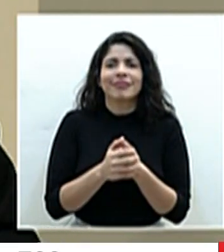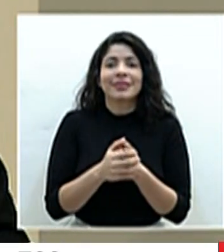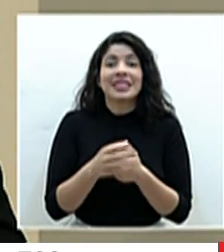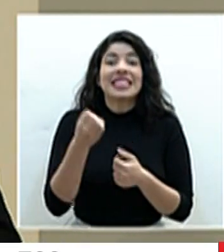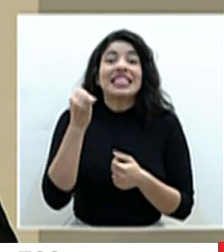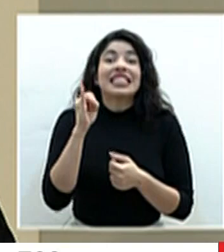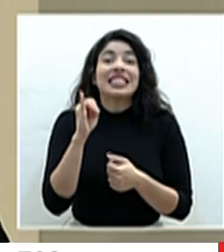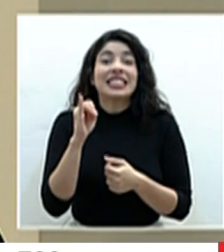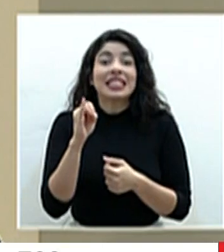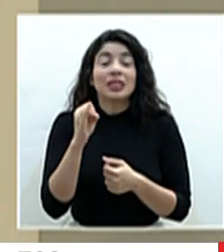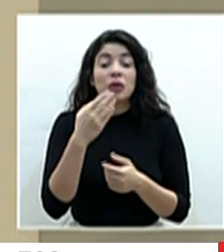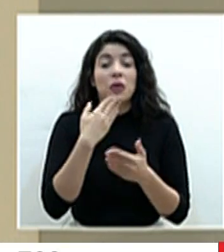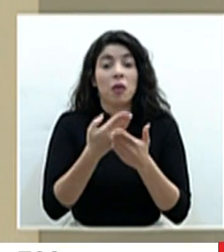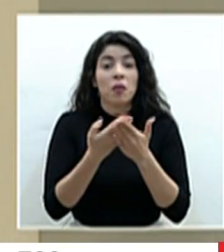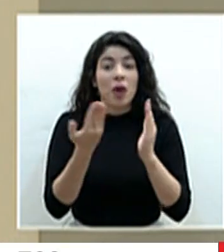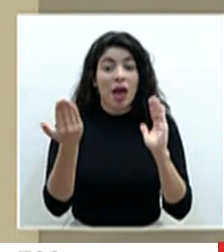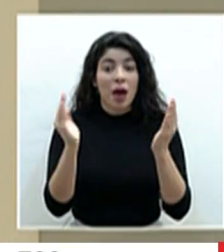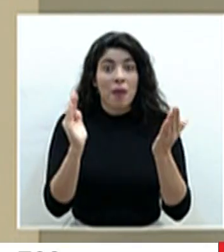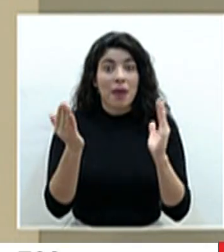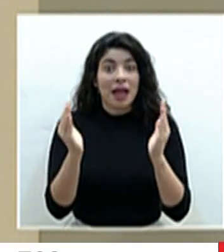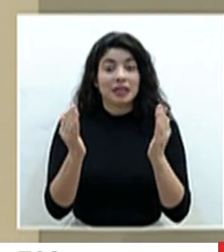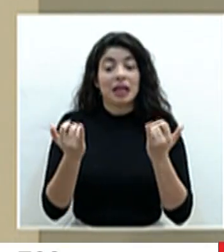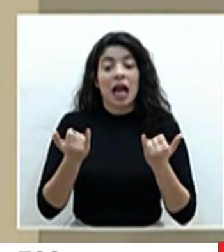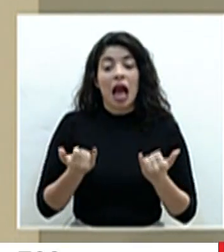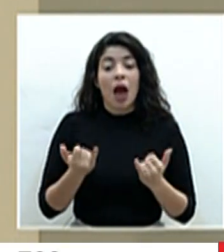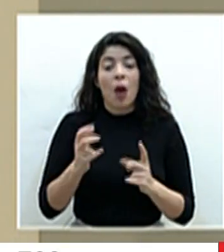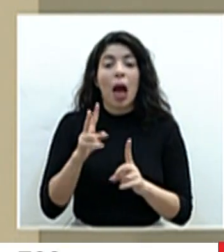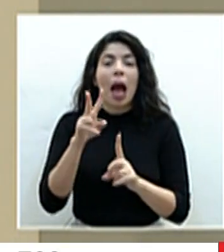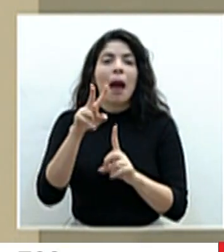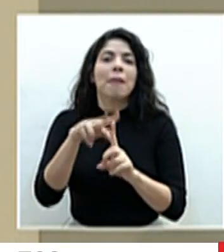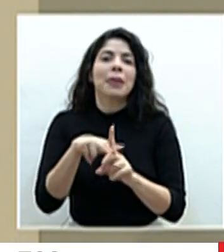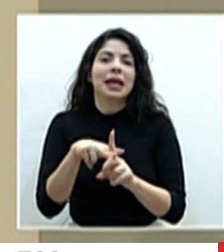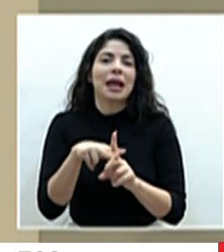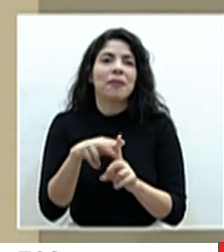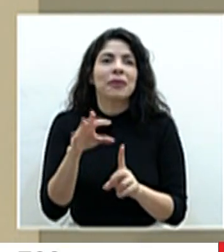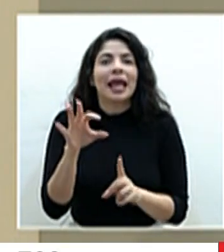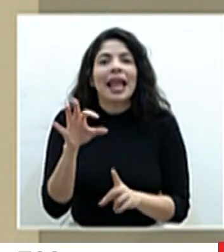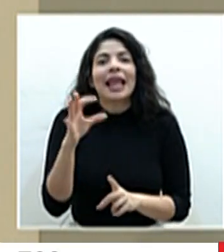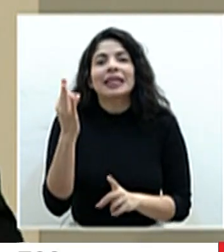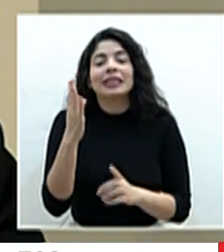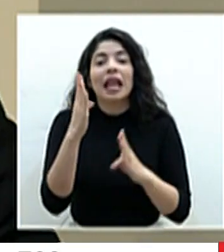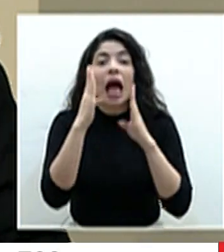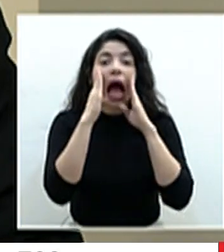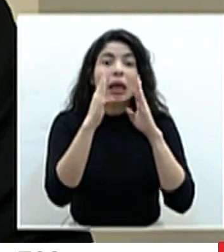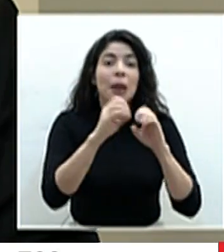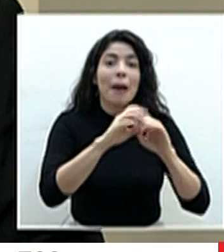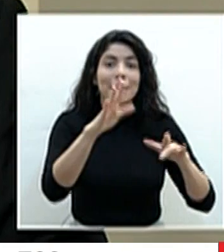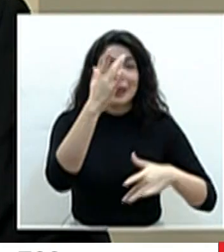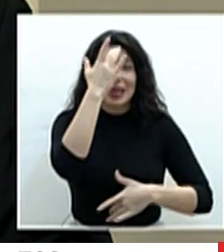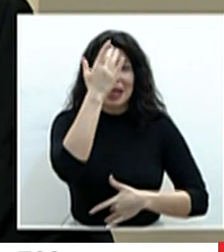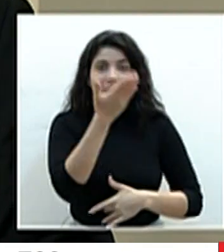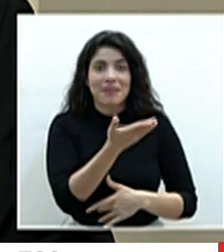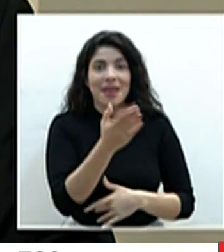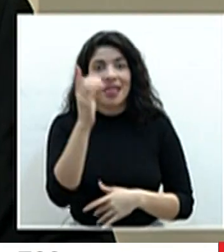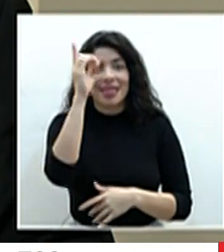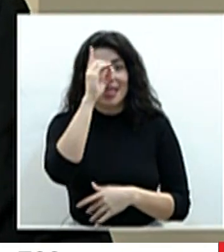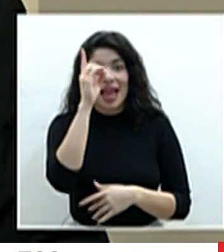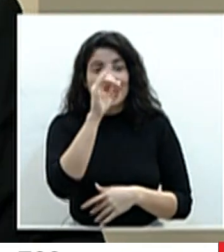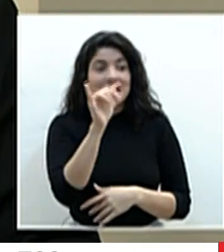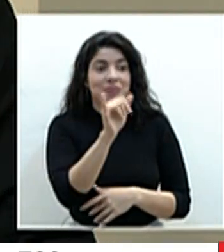si fuera una buena analogía, estamos aplicando el estilo de atención de la pandemia de don